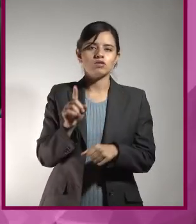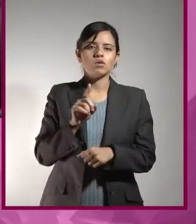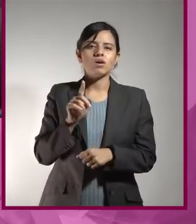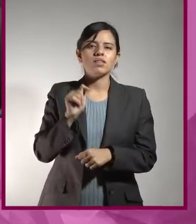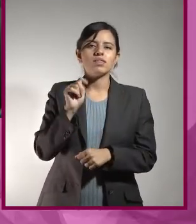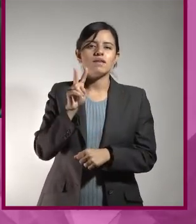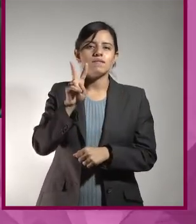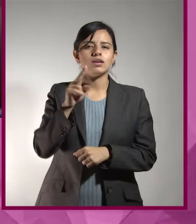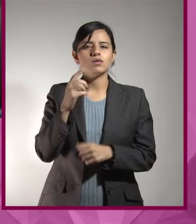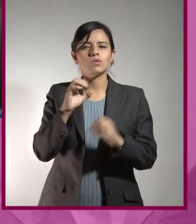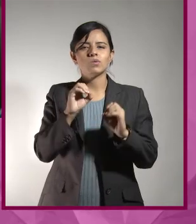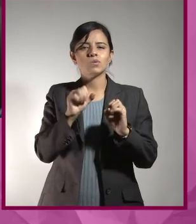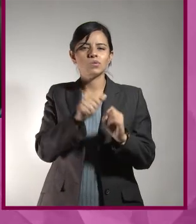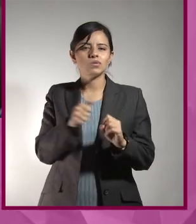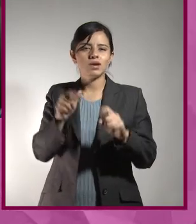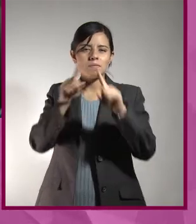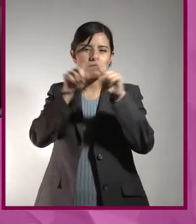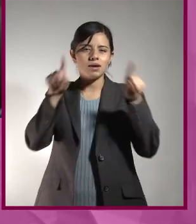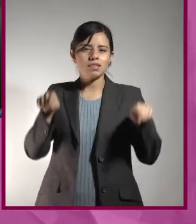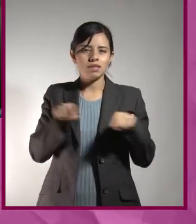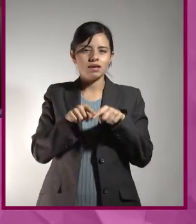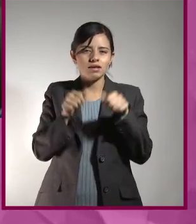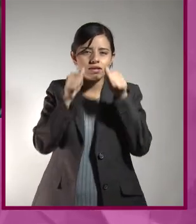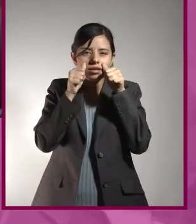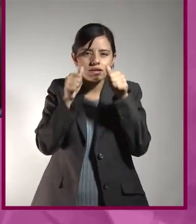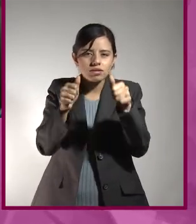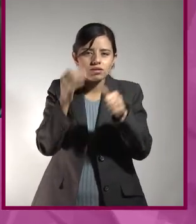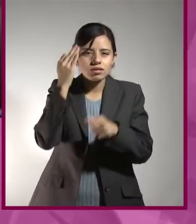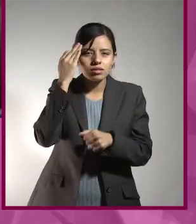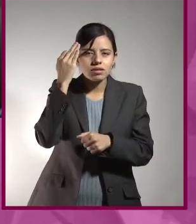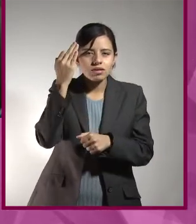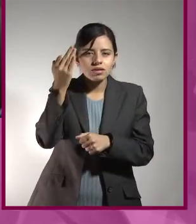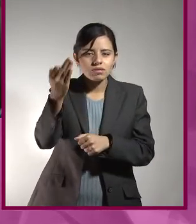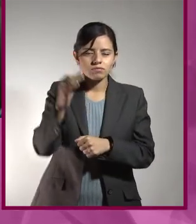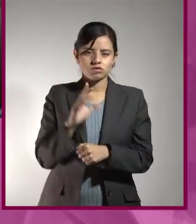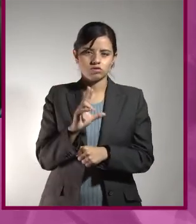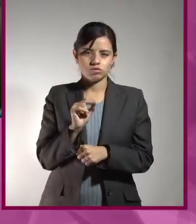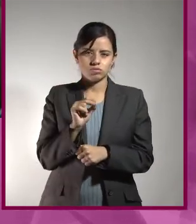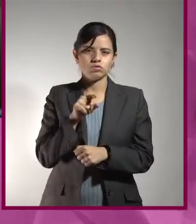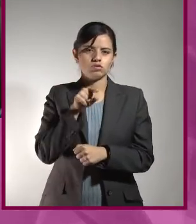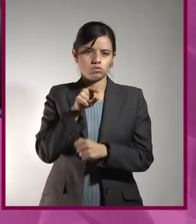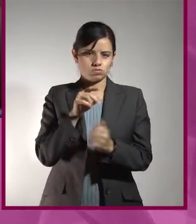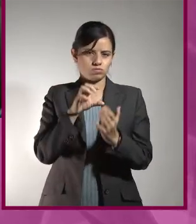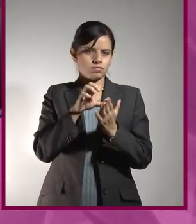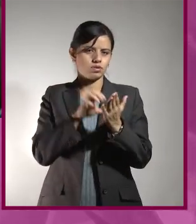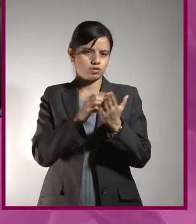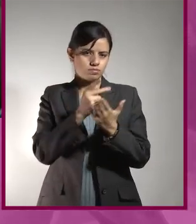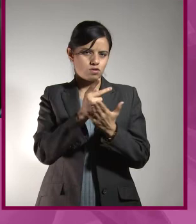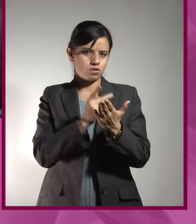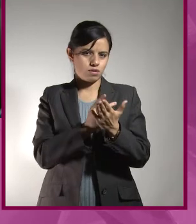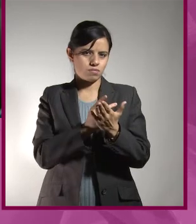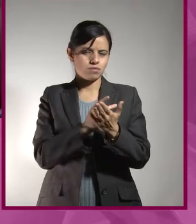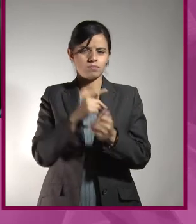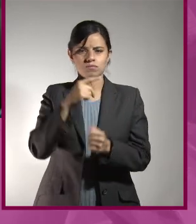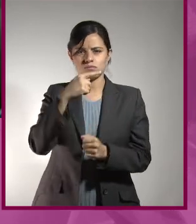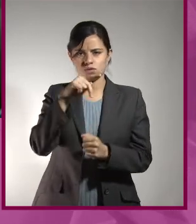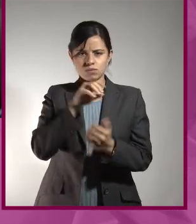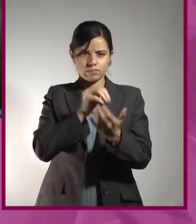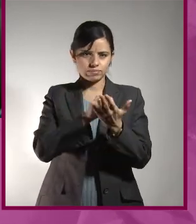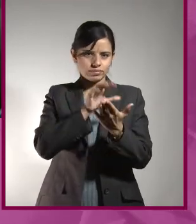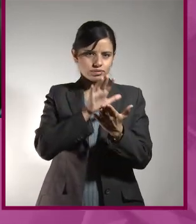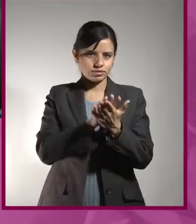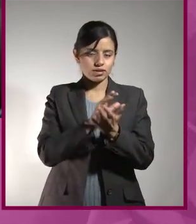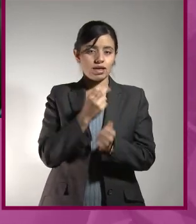la televisión o frente a otras pantallas. Además, establecer tus propios planes